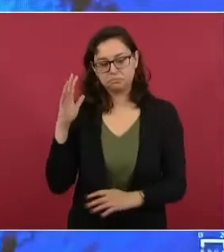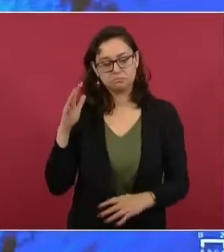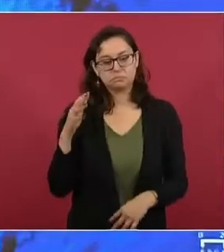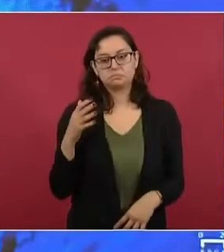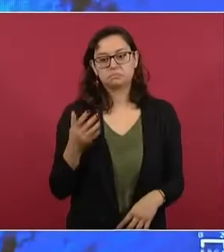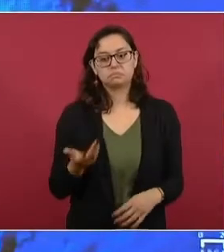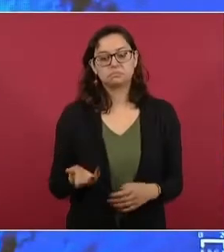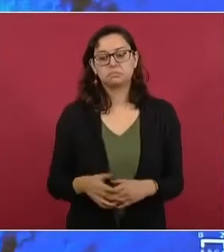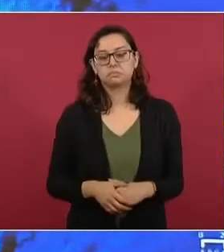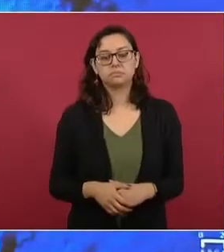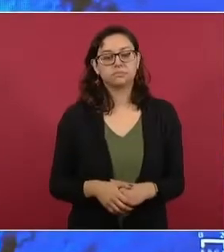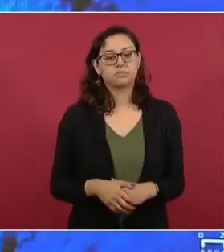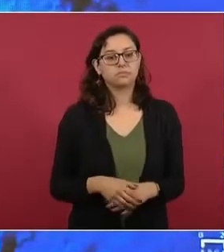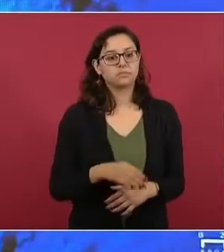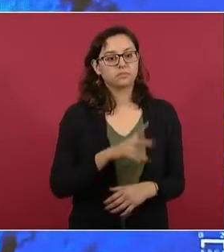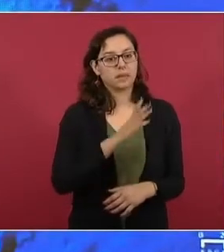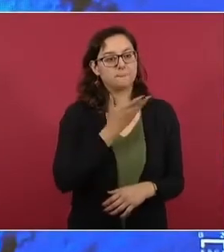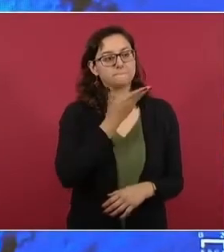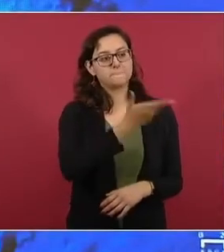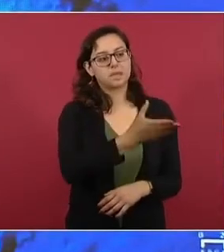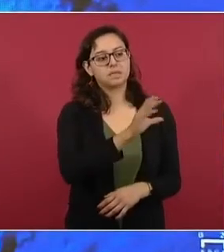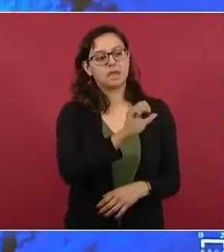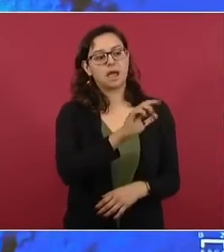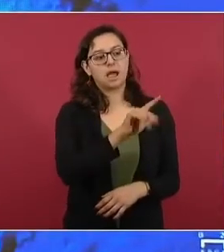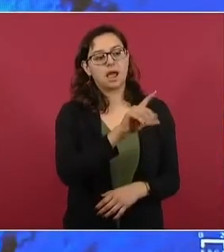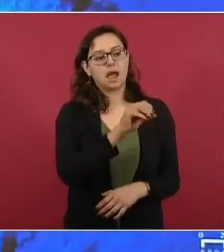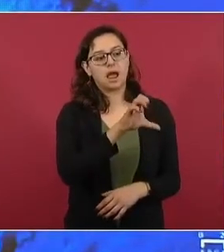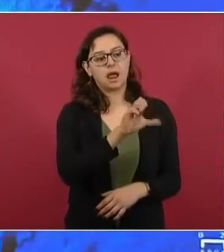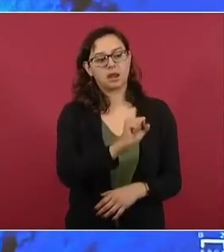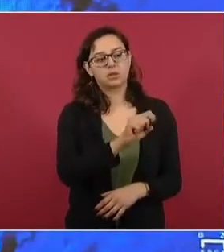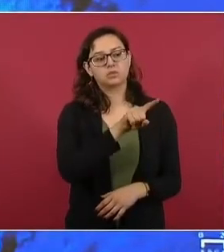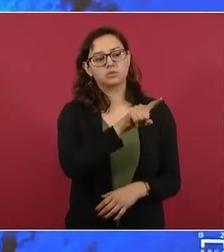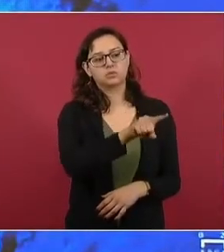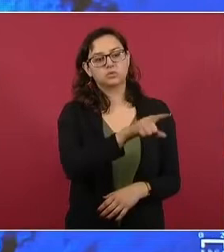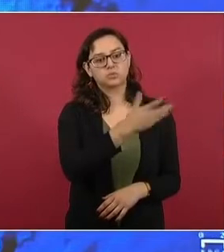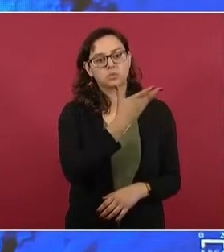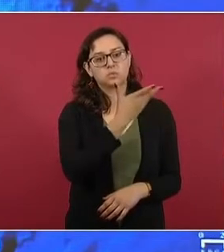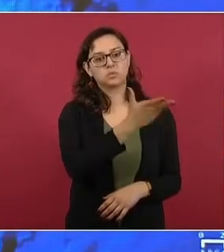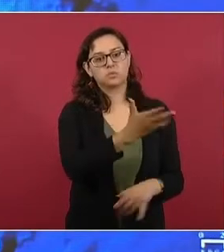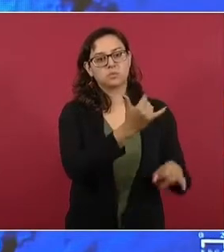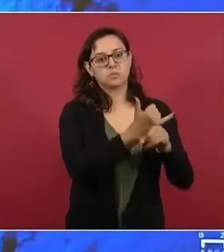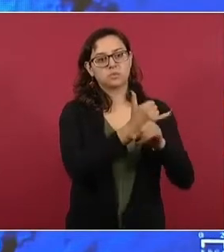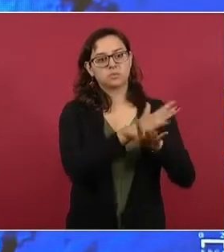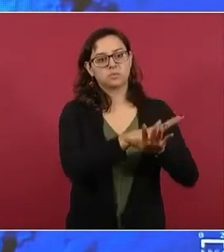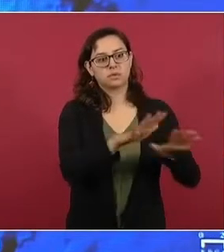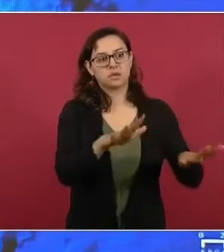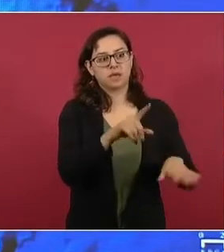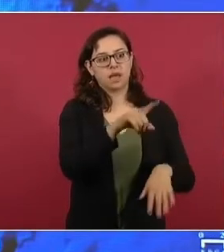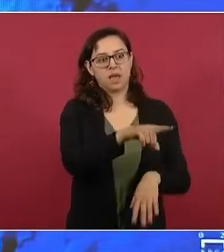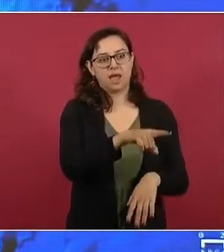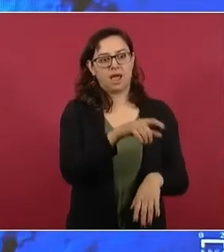manda Carlos Joaquín lo del lagarto que